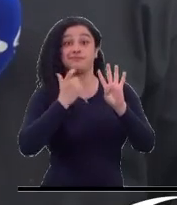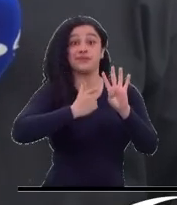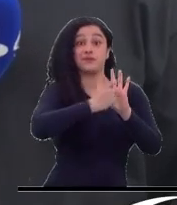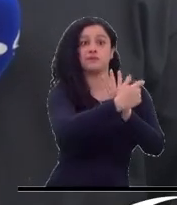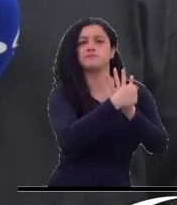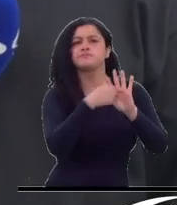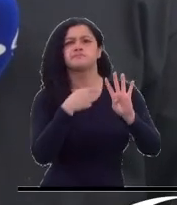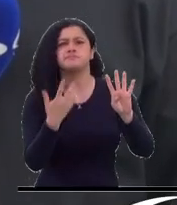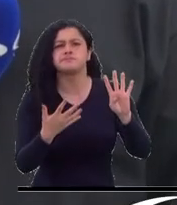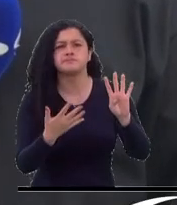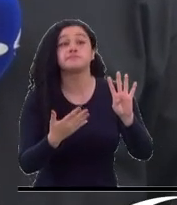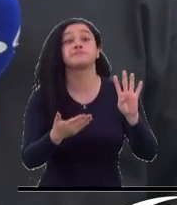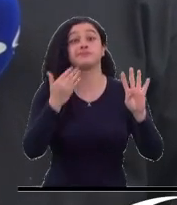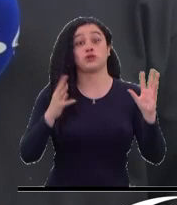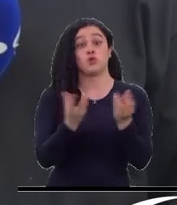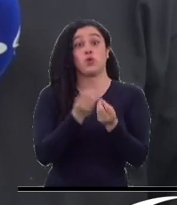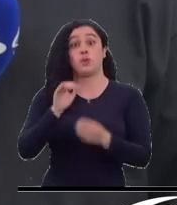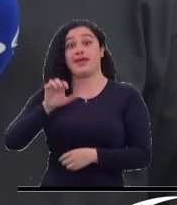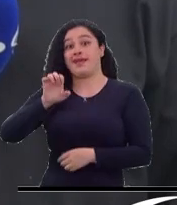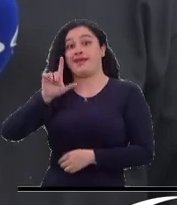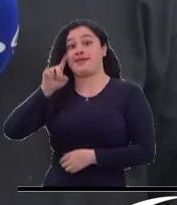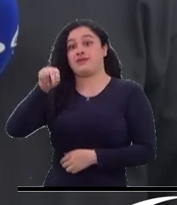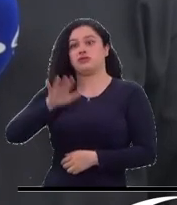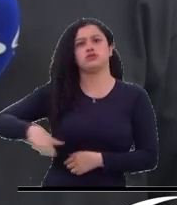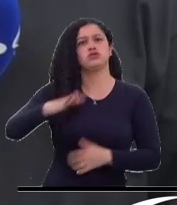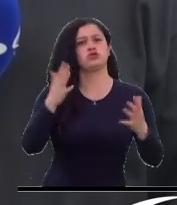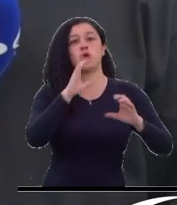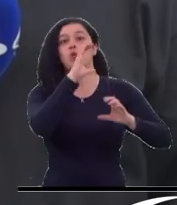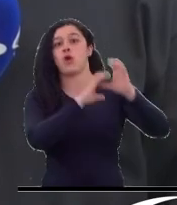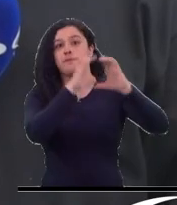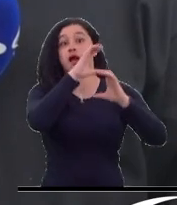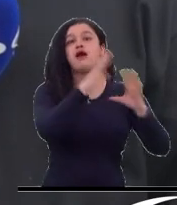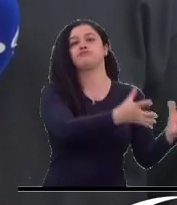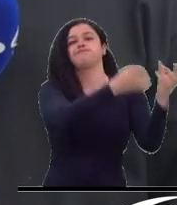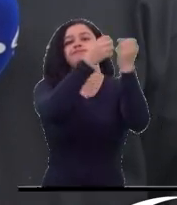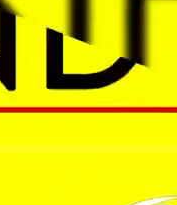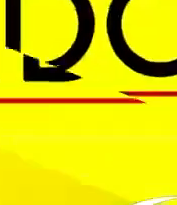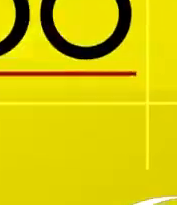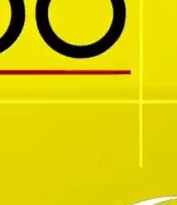Argelia, en Cauca. Freddy Calvache nos tiene los detalles. Freddy.